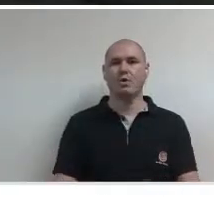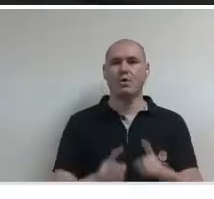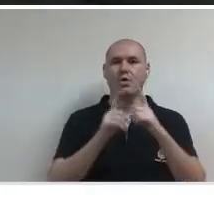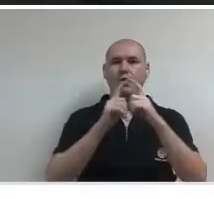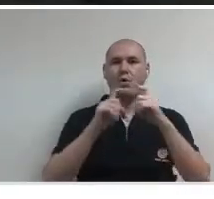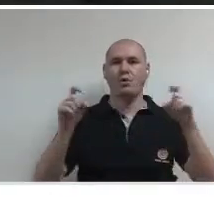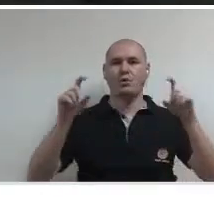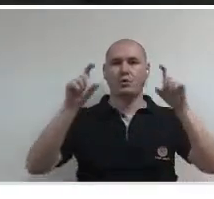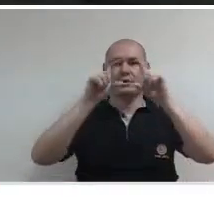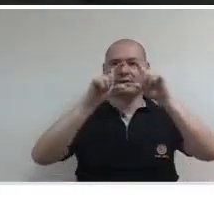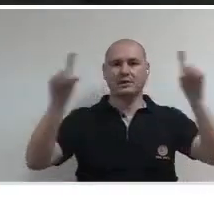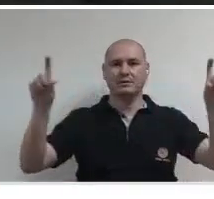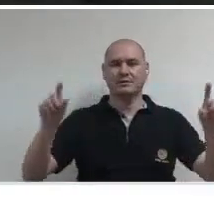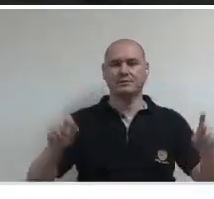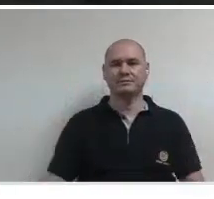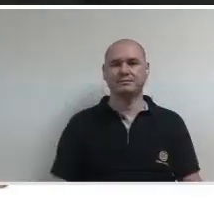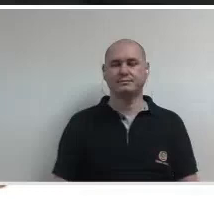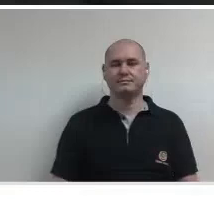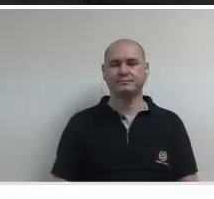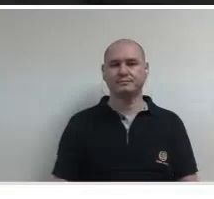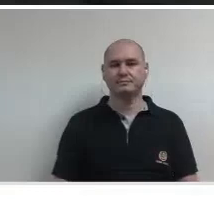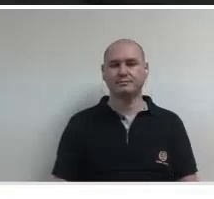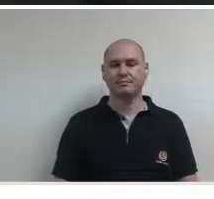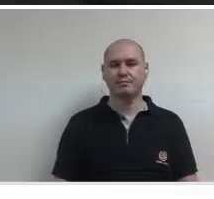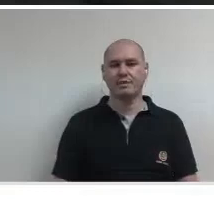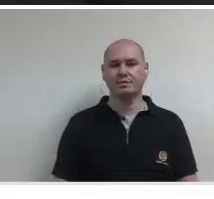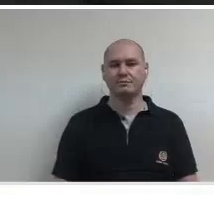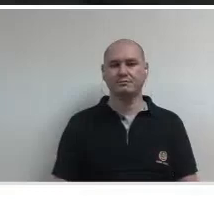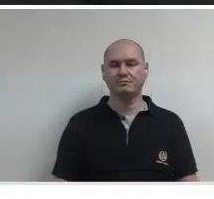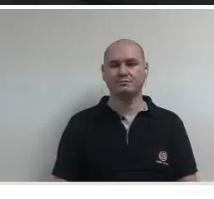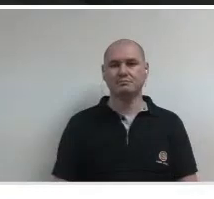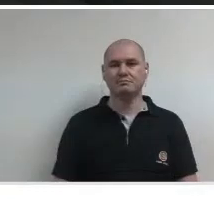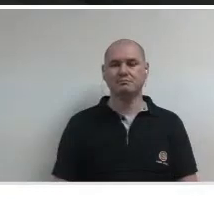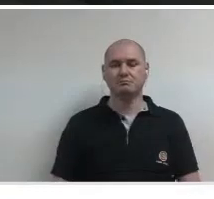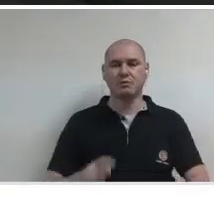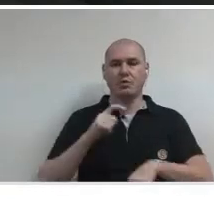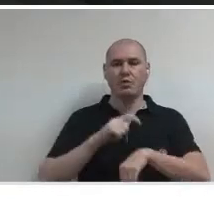ya plantea una situación pues ya había mueca tú